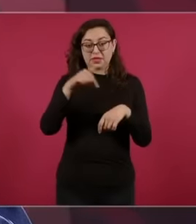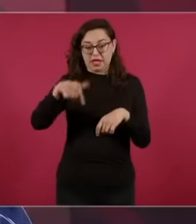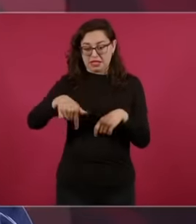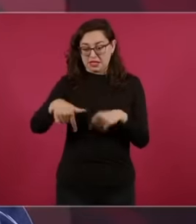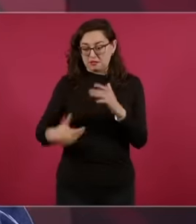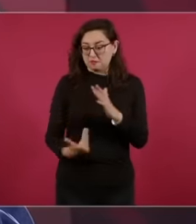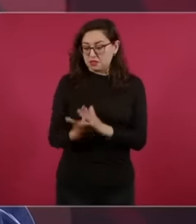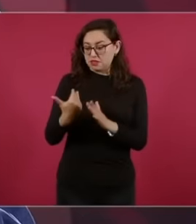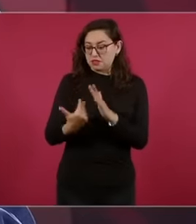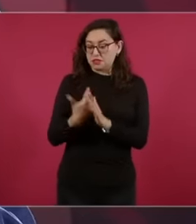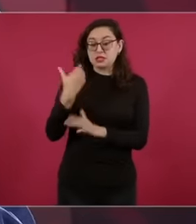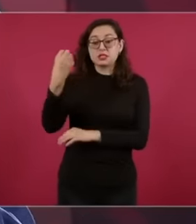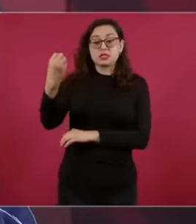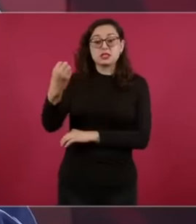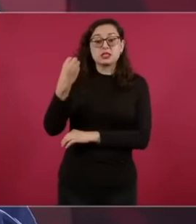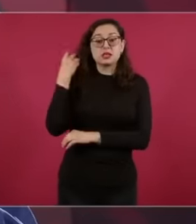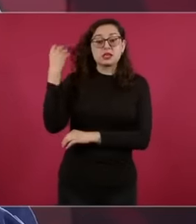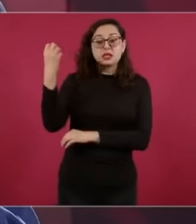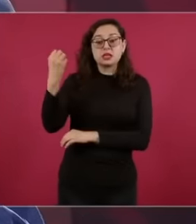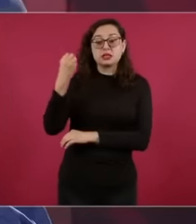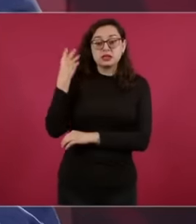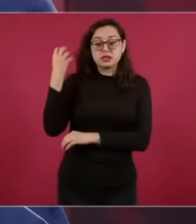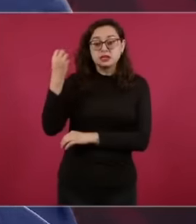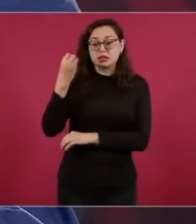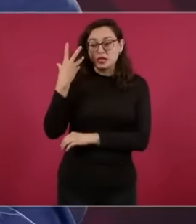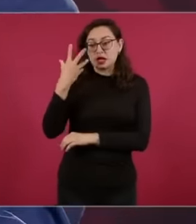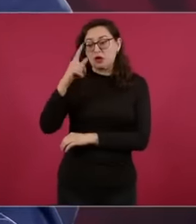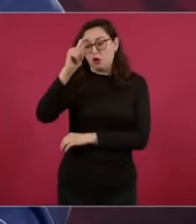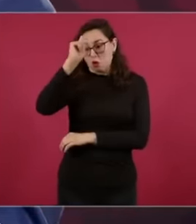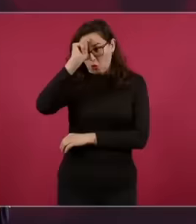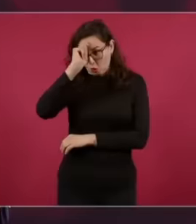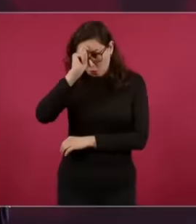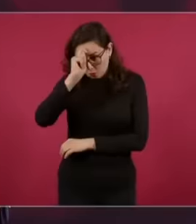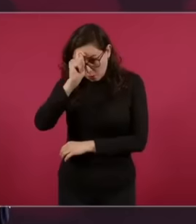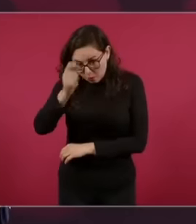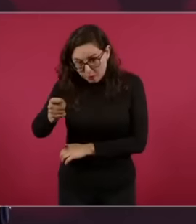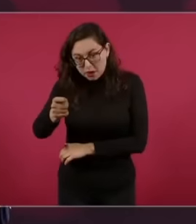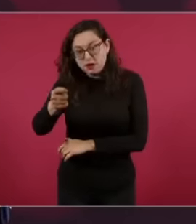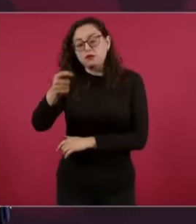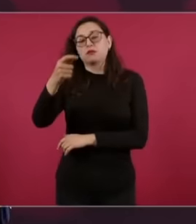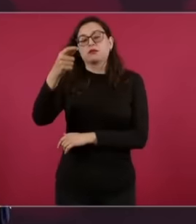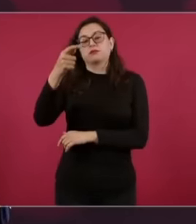mañanera a todos nuestros paisanos migrantes.